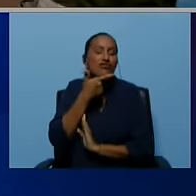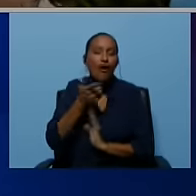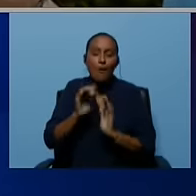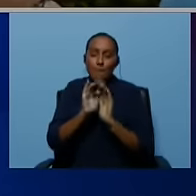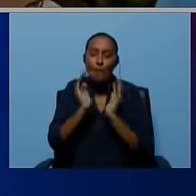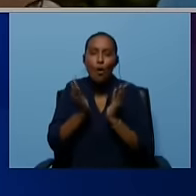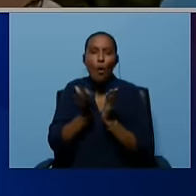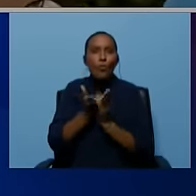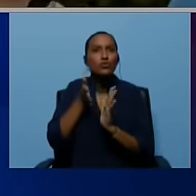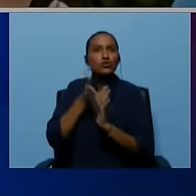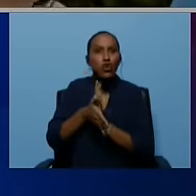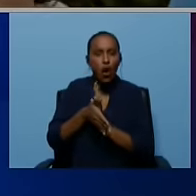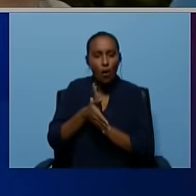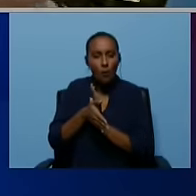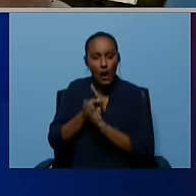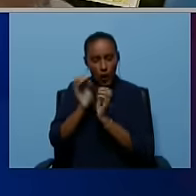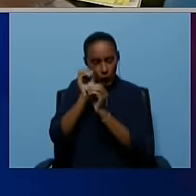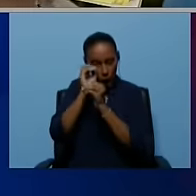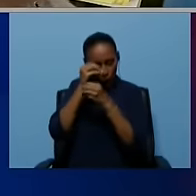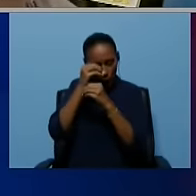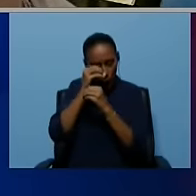guindar en mis redes sociales.